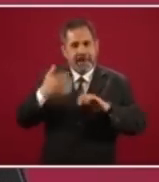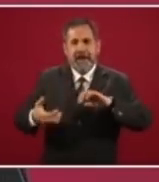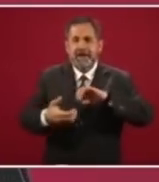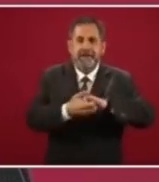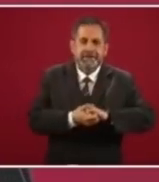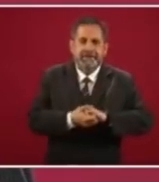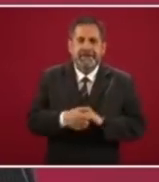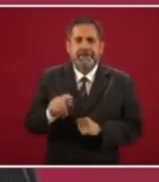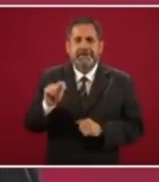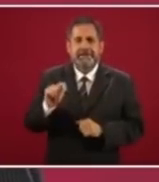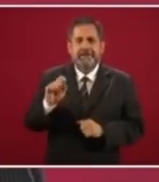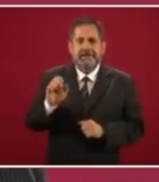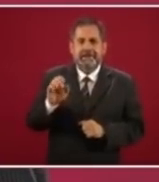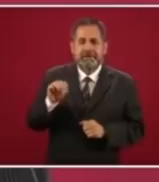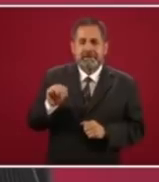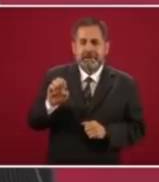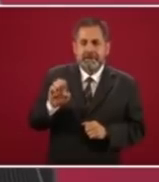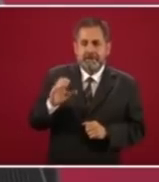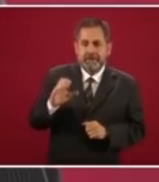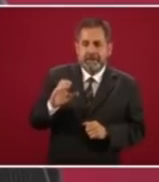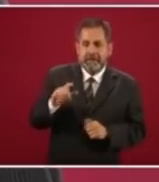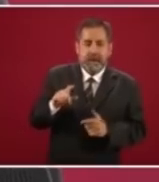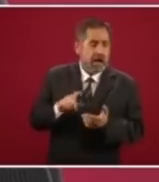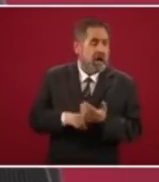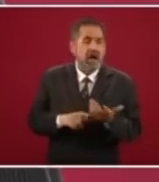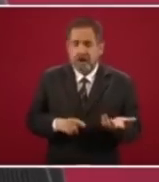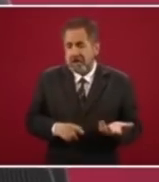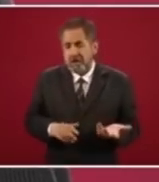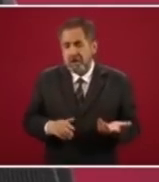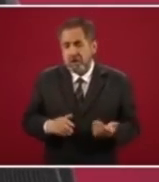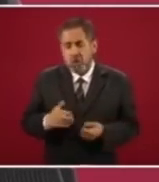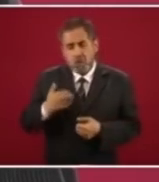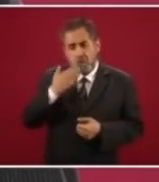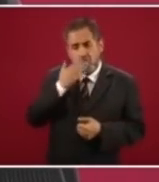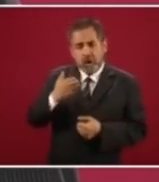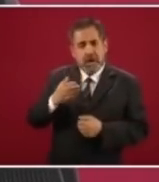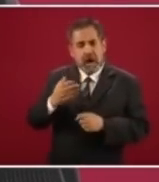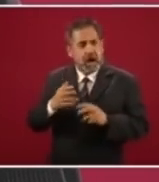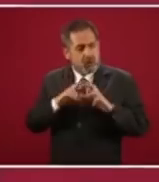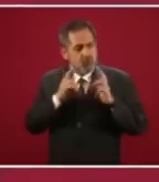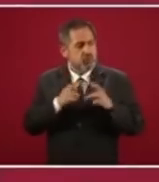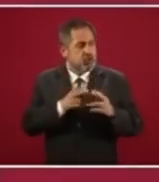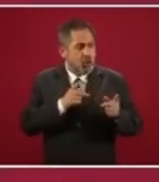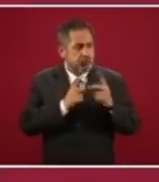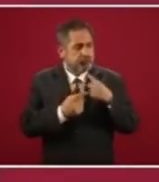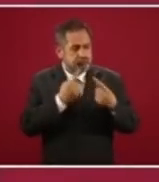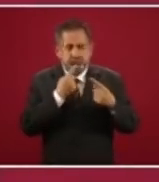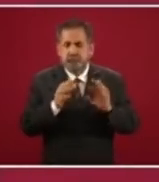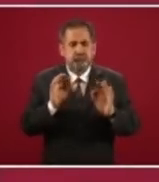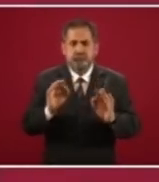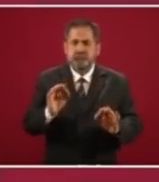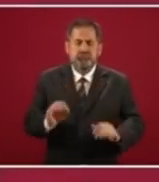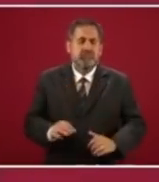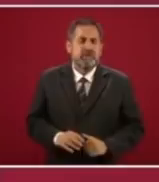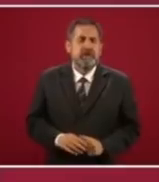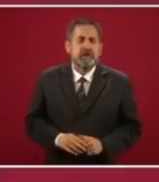Libre Comercio. Fue una muy buena reunión.